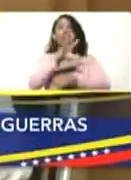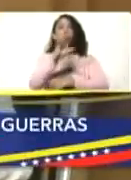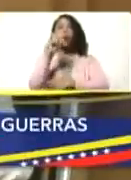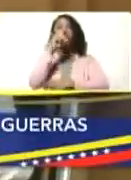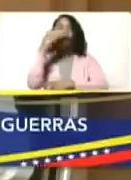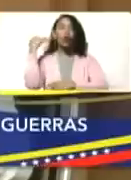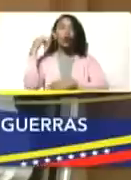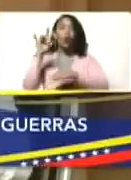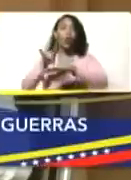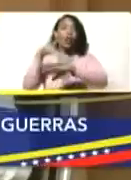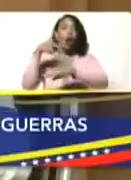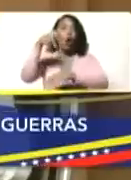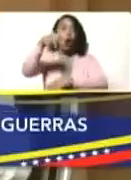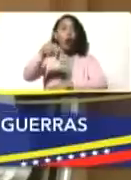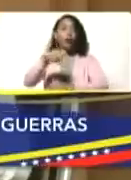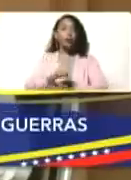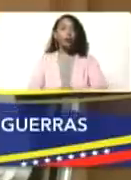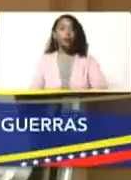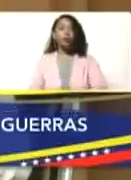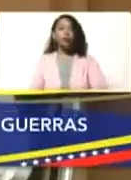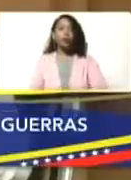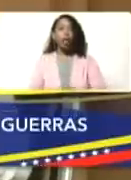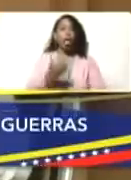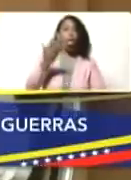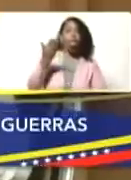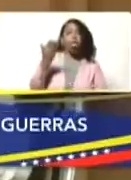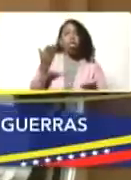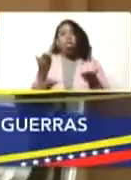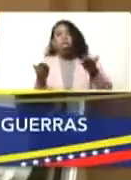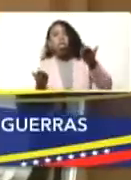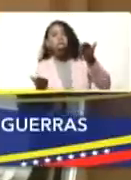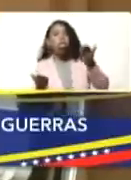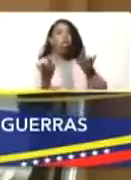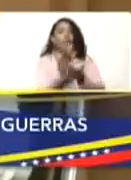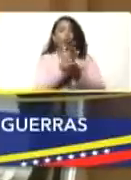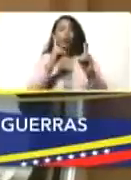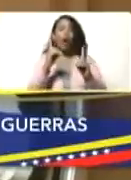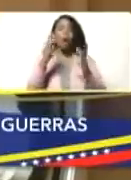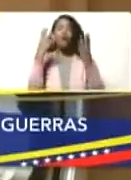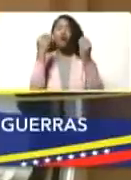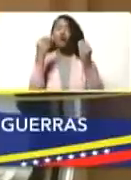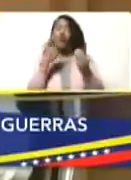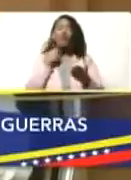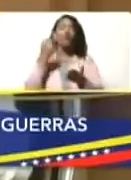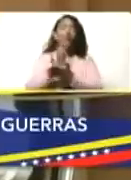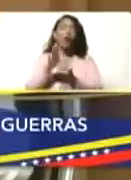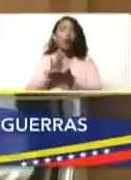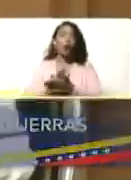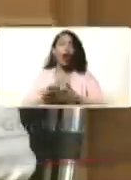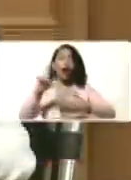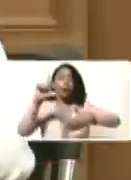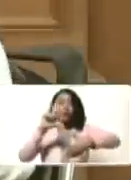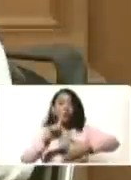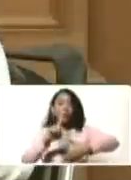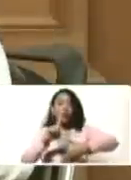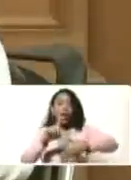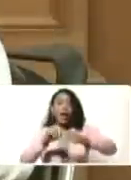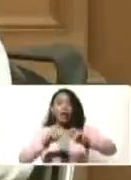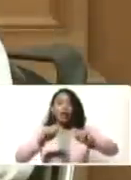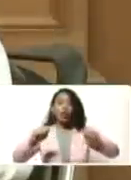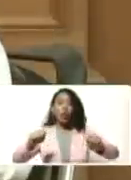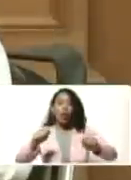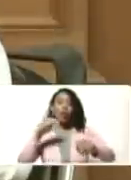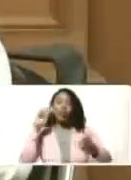nos ha dejado hoy es desestabilización democrática, 1 millón de muertos en América Latina y territorios